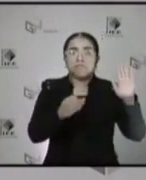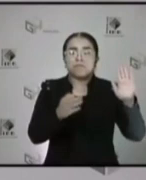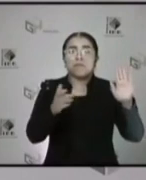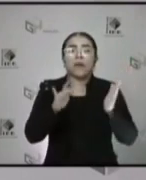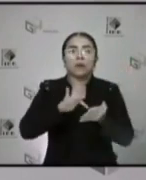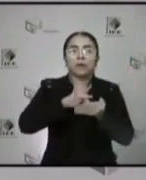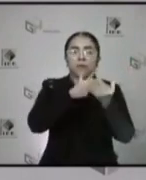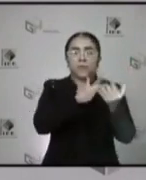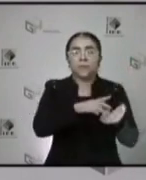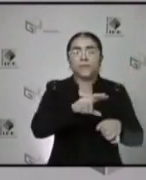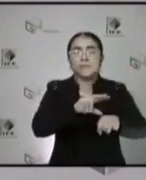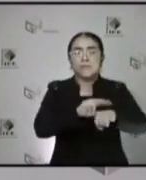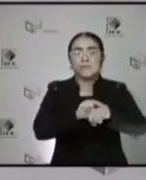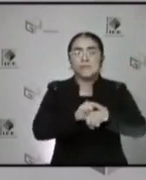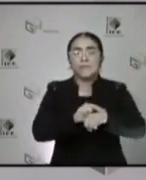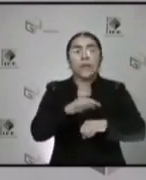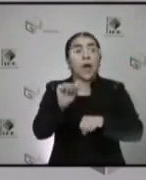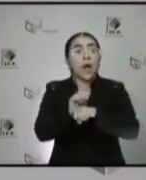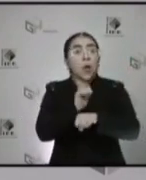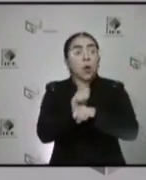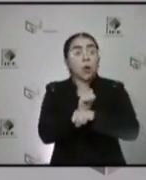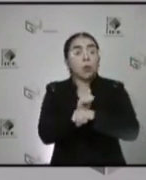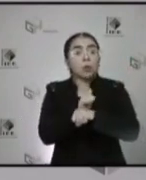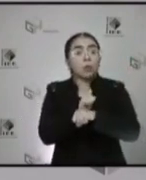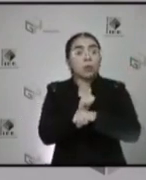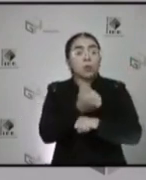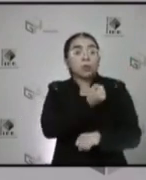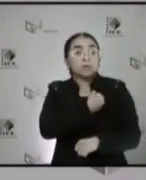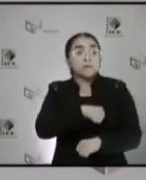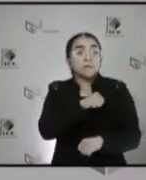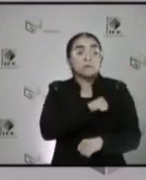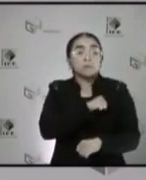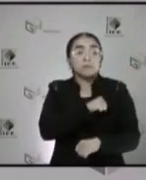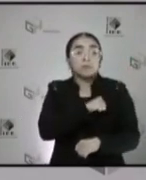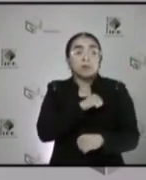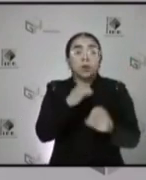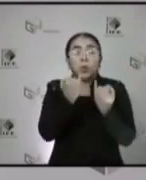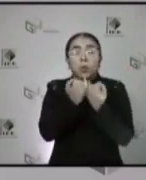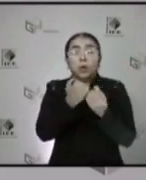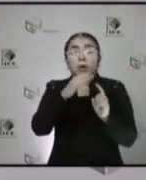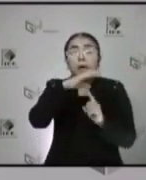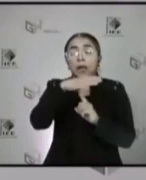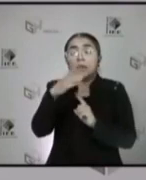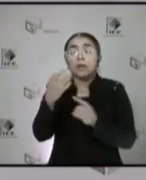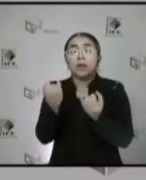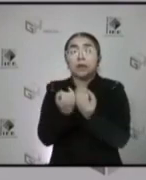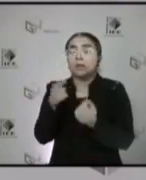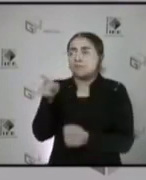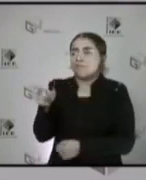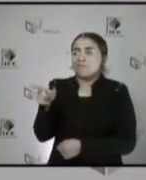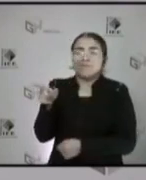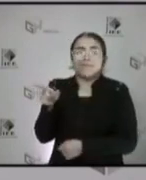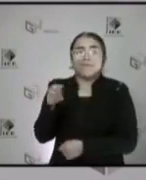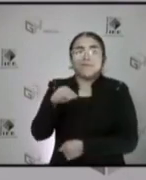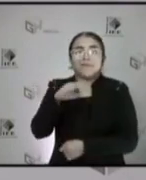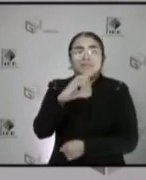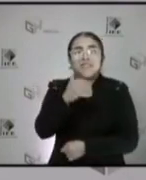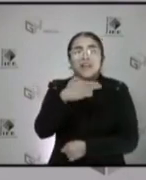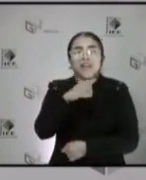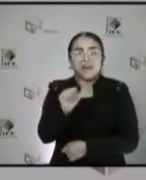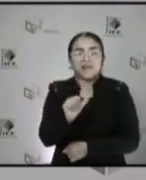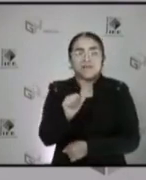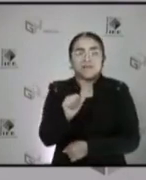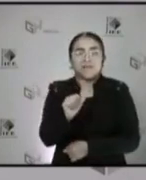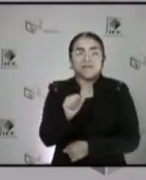a los médicos, ambulancias a donde no podamos llegar. Pero los helicópteros, se va a poner triste Menchaca, pero van a ser